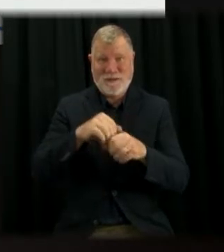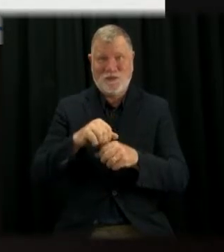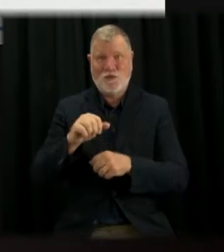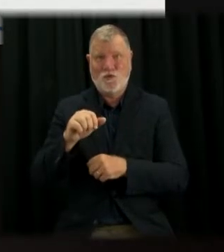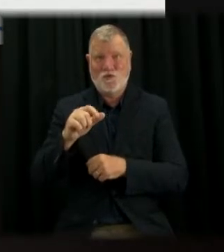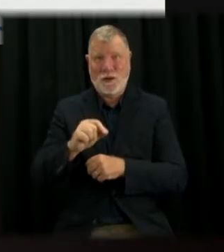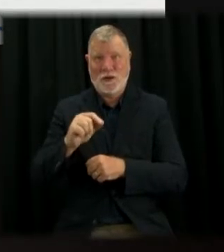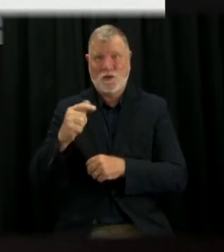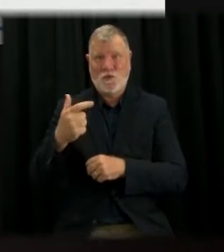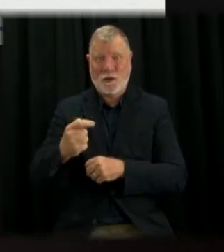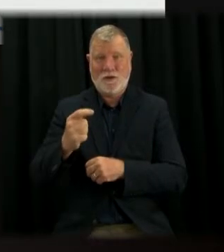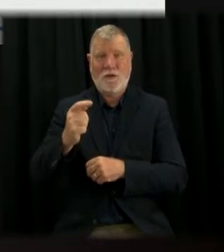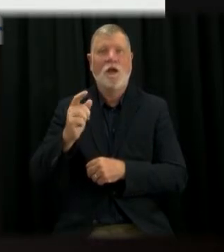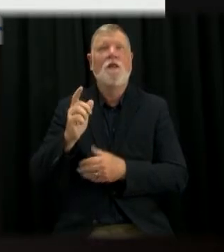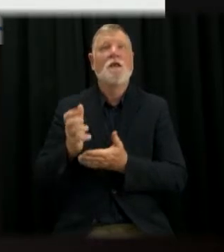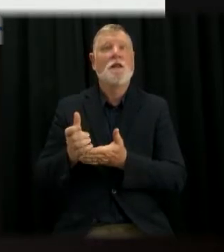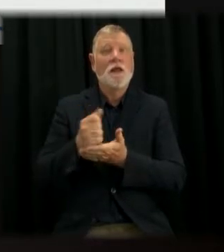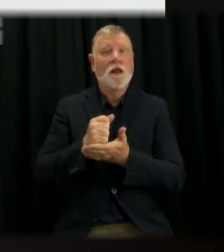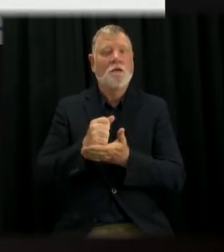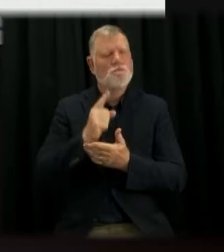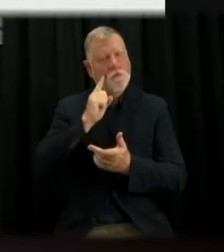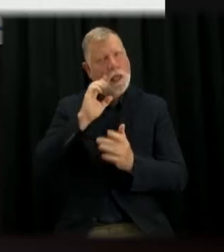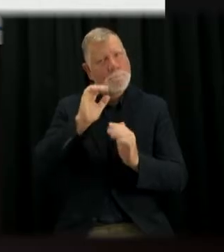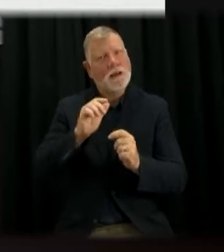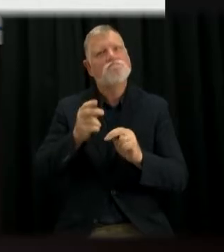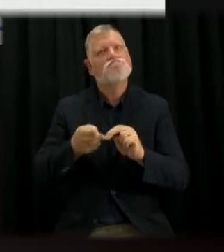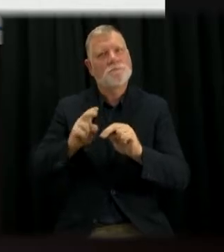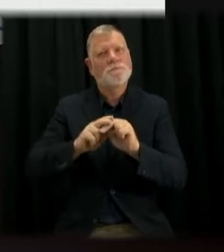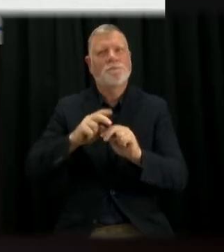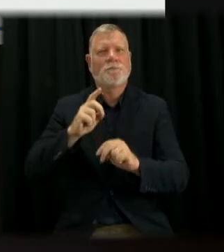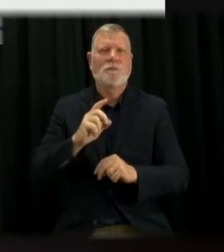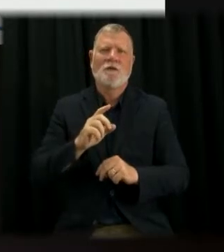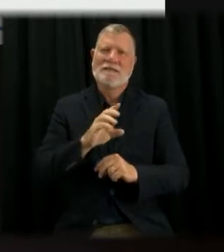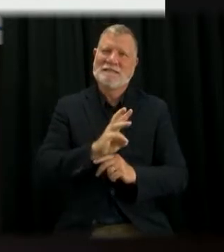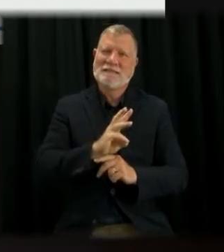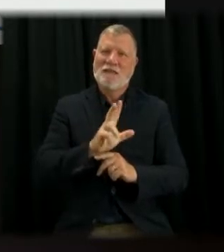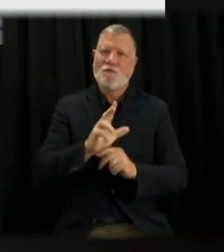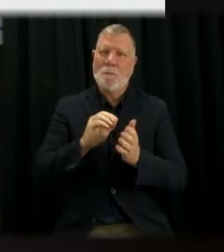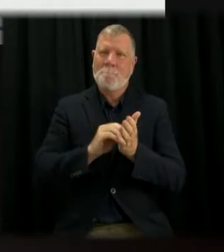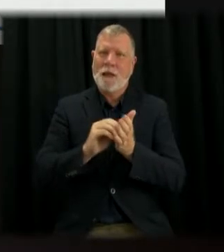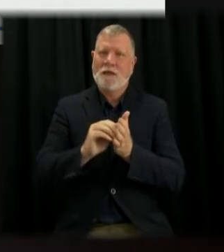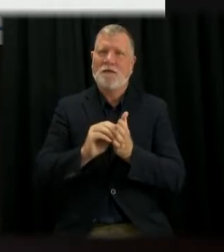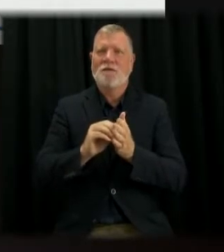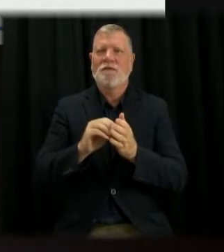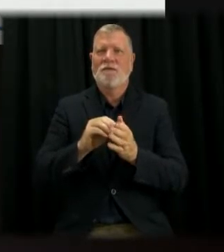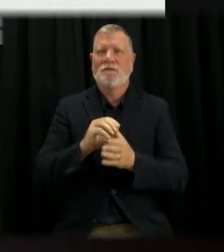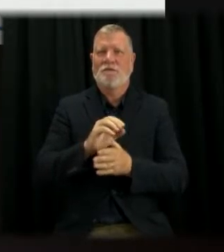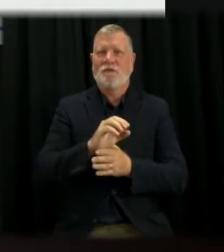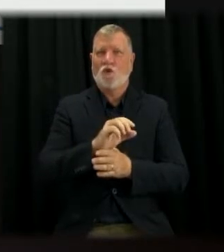impactos, sus ingresos van a aumentar, se espera que aumentan de 63 millones